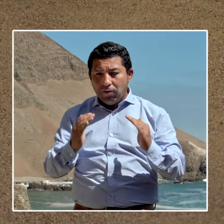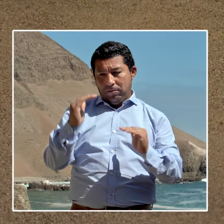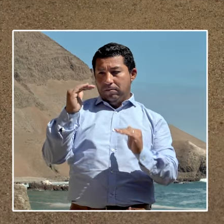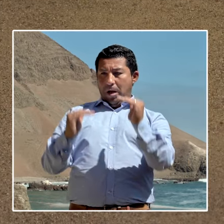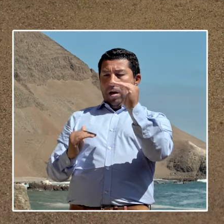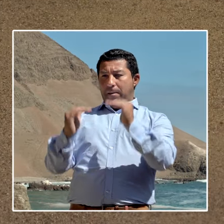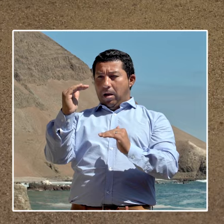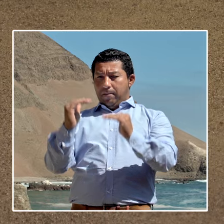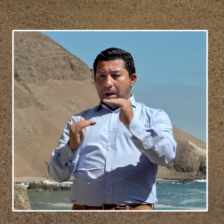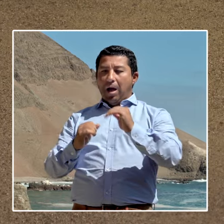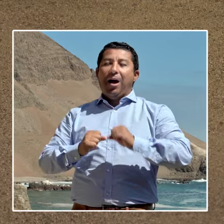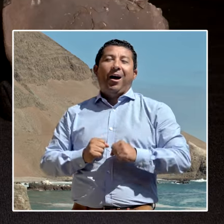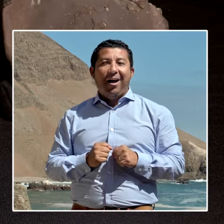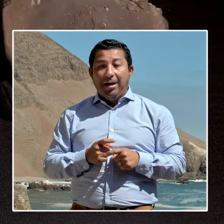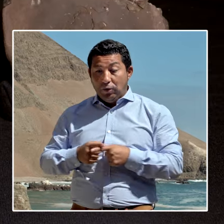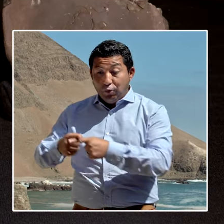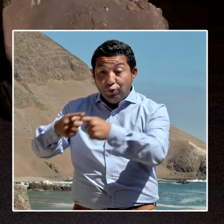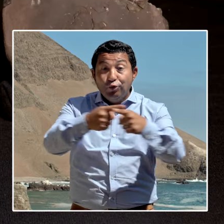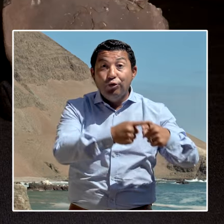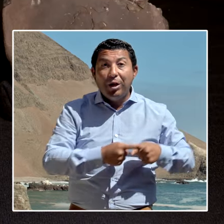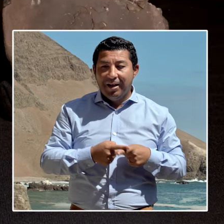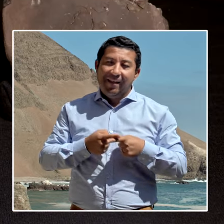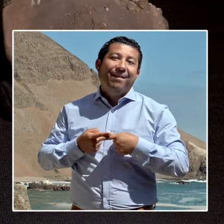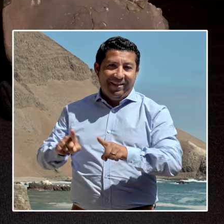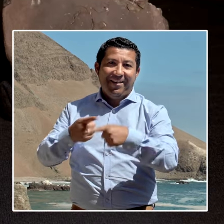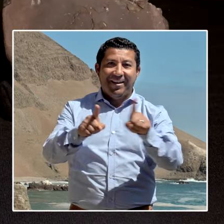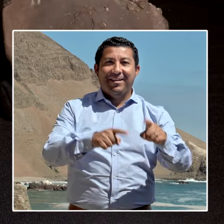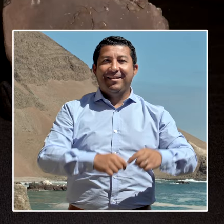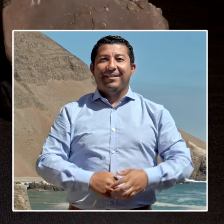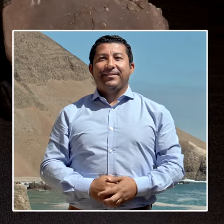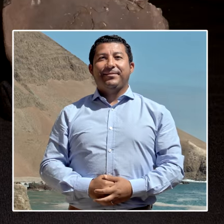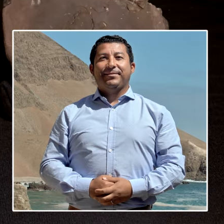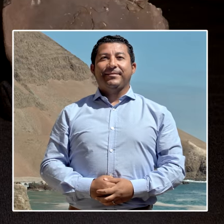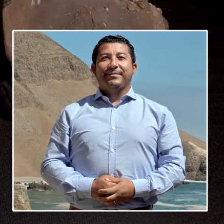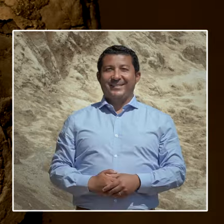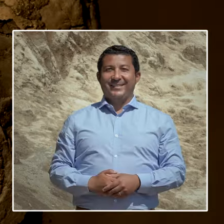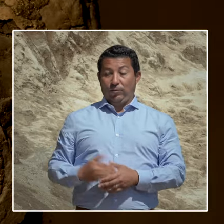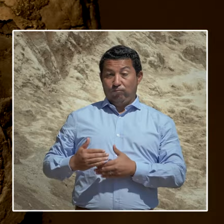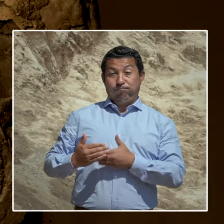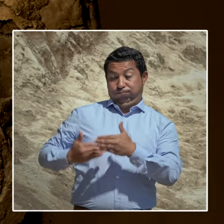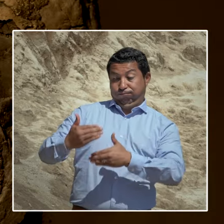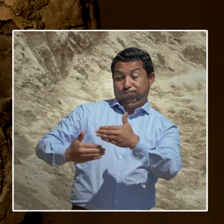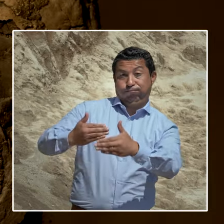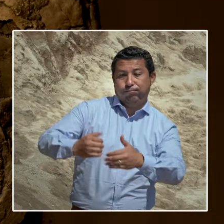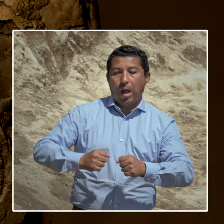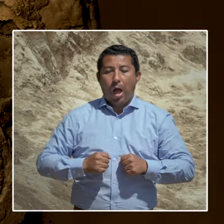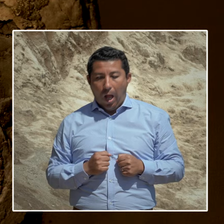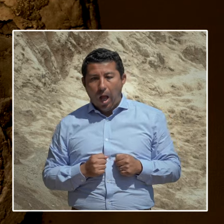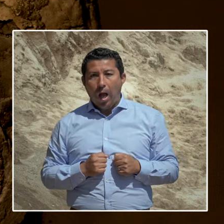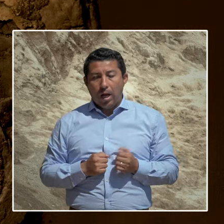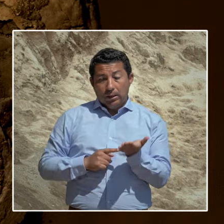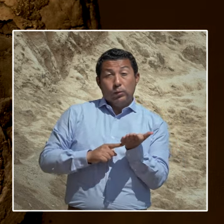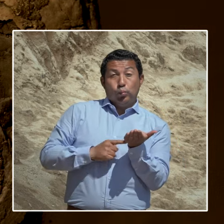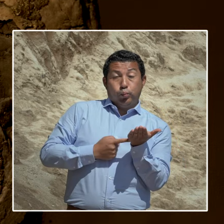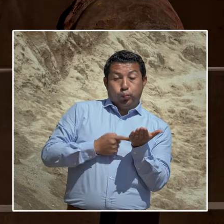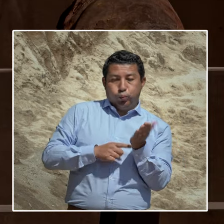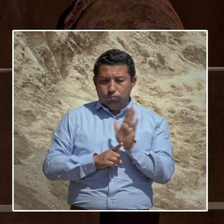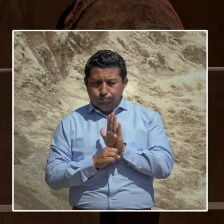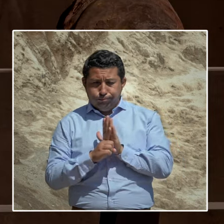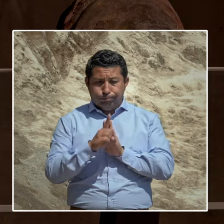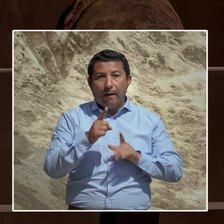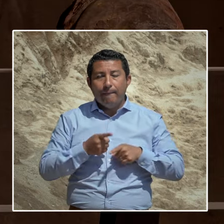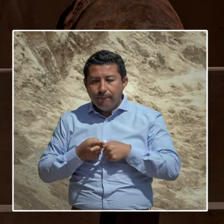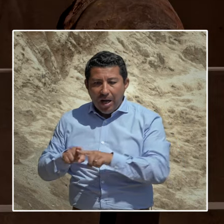organización donde ya existían las diferencias sociales con el tiempo desarrollaron